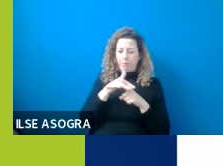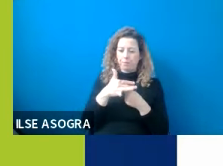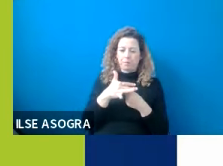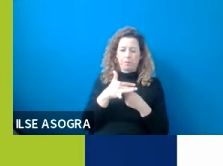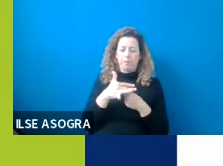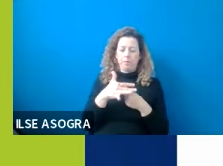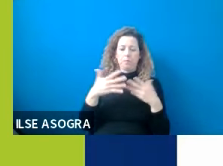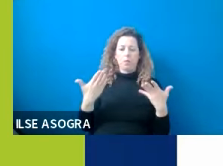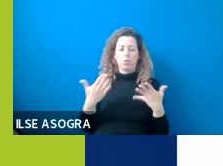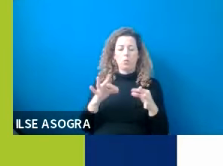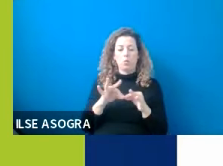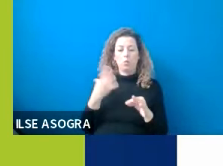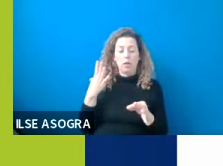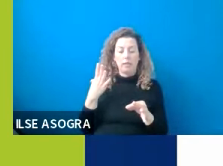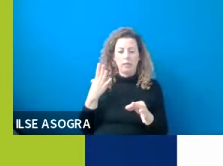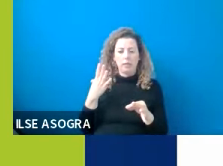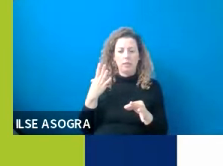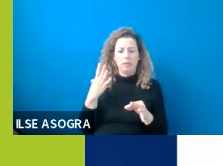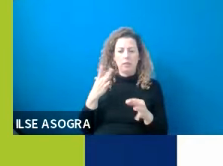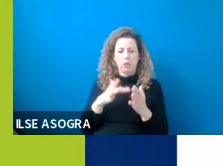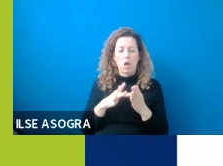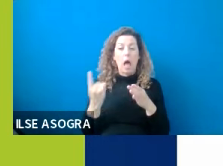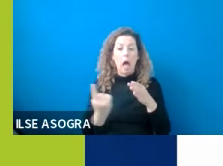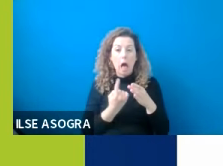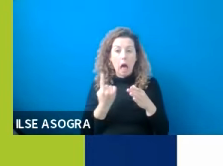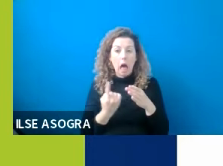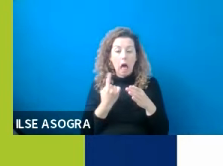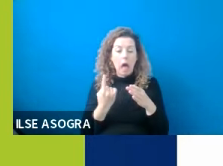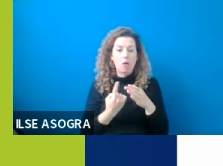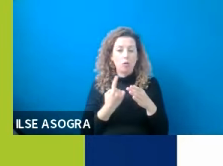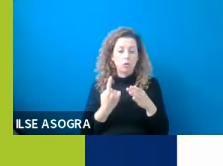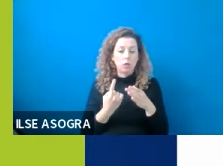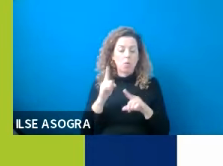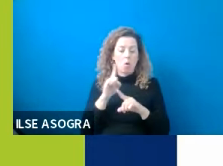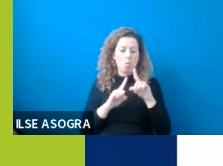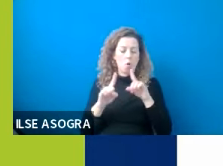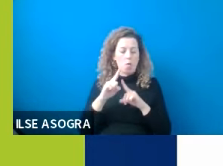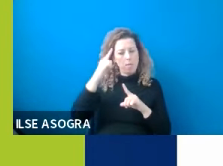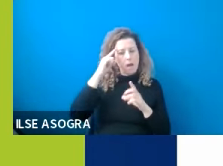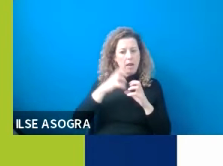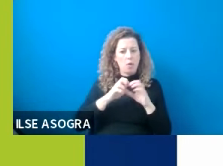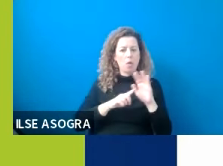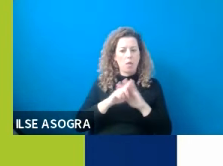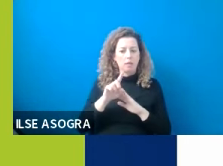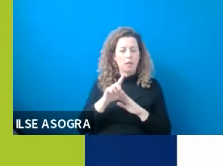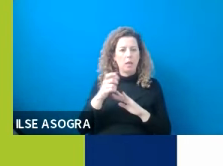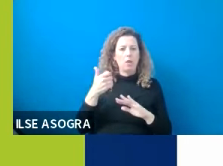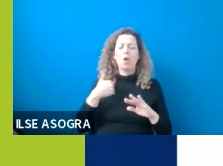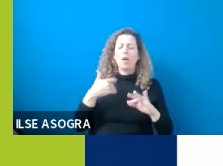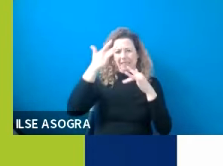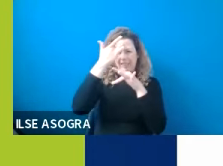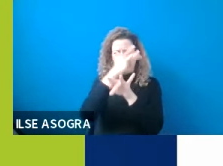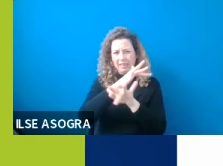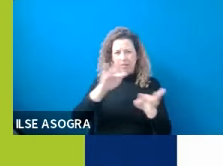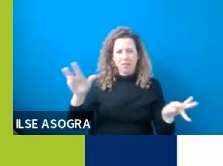la suerte de que cada vez el autismo o los trastornos del neurodesarrollo en general se detectan antes, ¿no? Hay mayor sensibilización